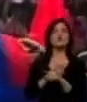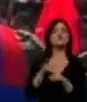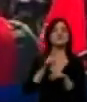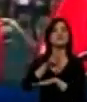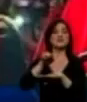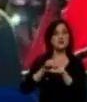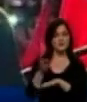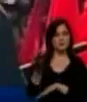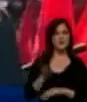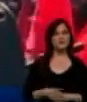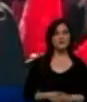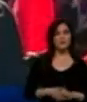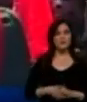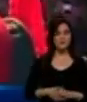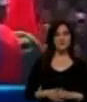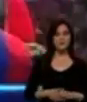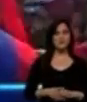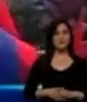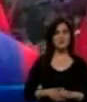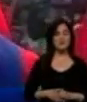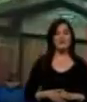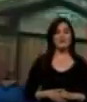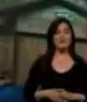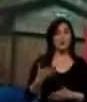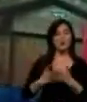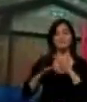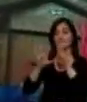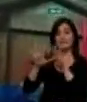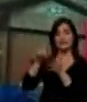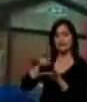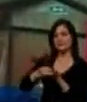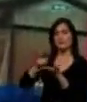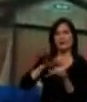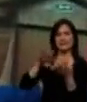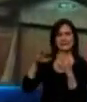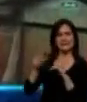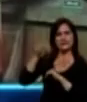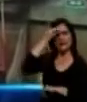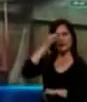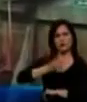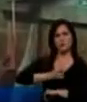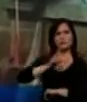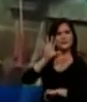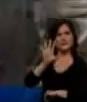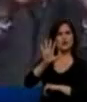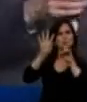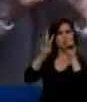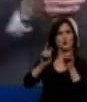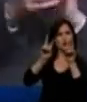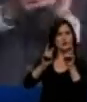diferentes carteras de Estado. Así es, María Gracia, son 10 decretos firmados por el presidente Lenín Moreno, 5 de ellos se refieren